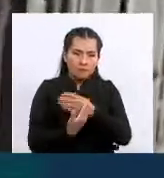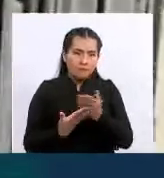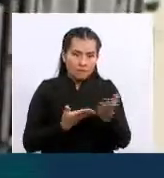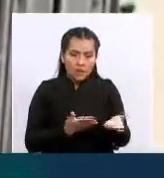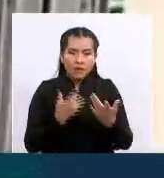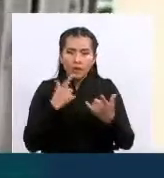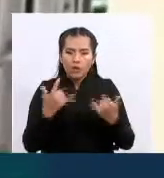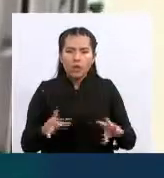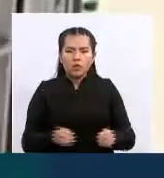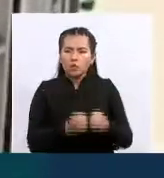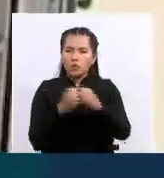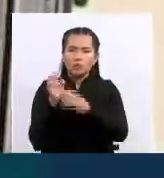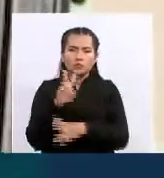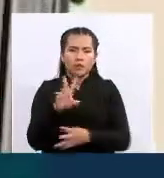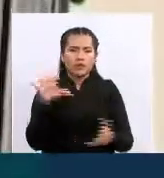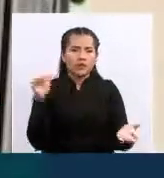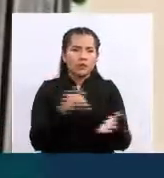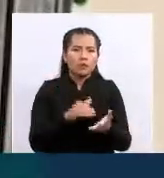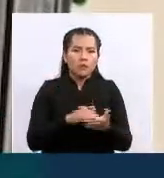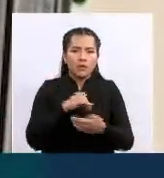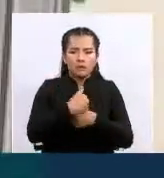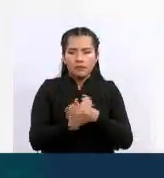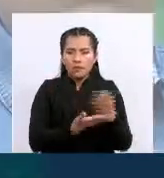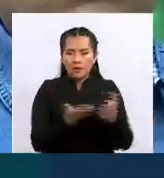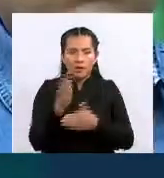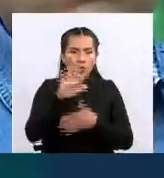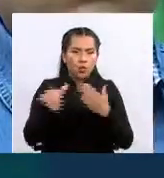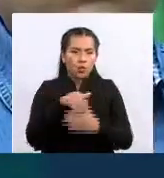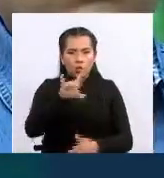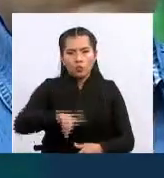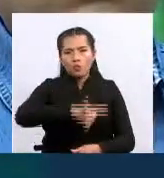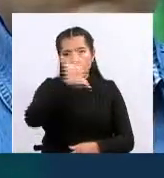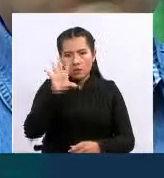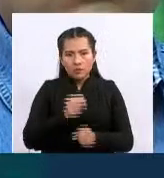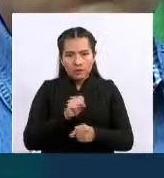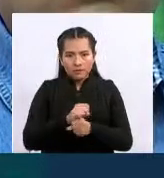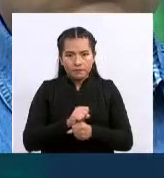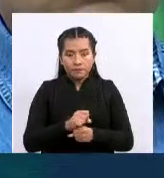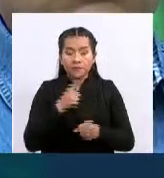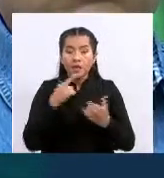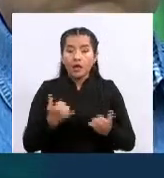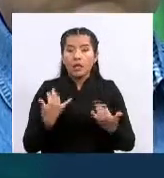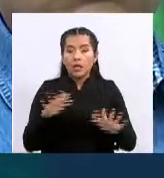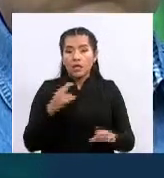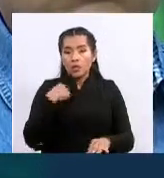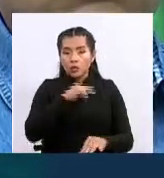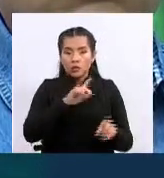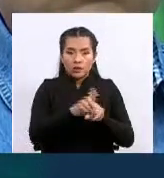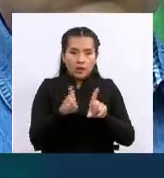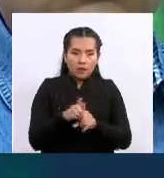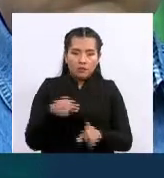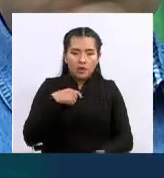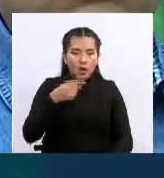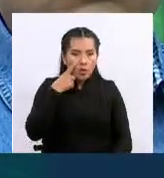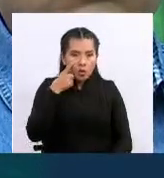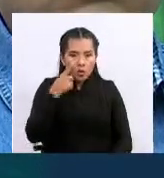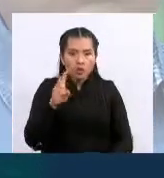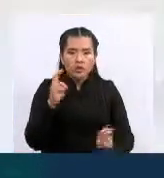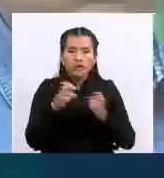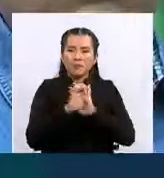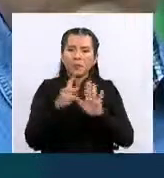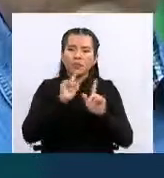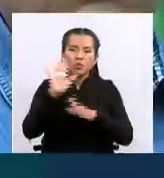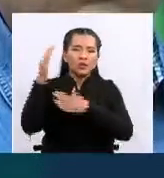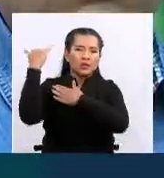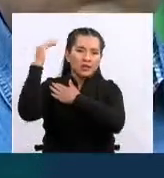más de 25 mil panificadores en el territorio nacional. Nosotros hemos tomado conocimiento también de que hay mesas técnicas en caso de Santa